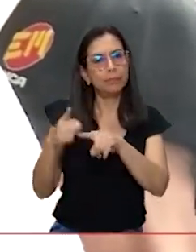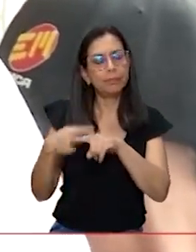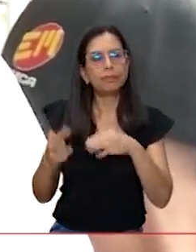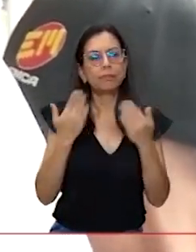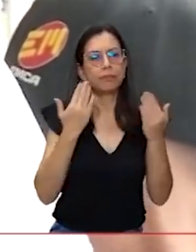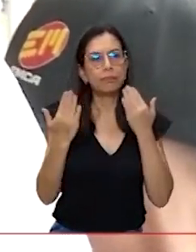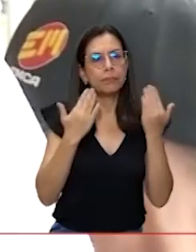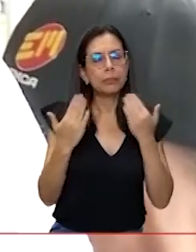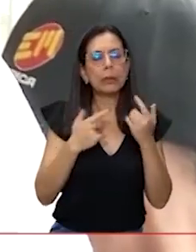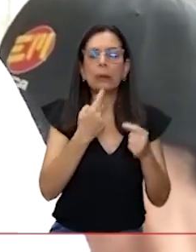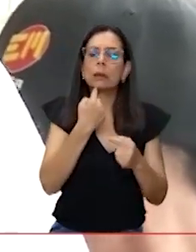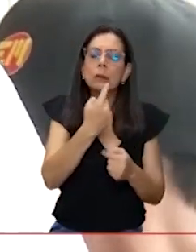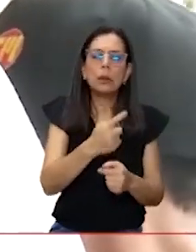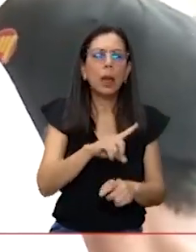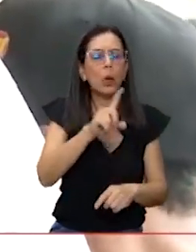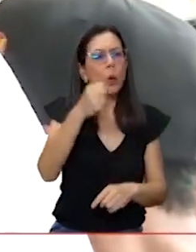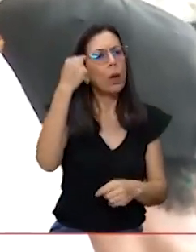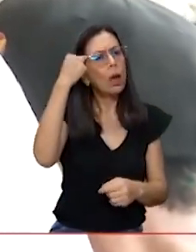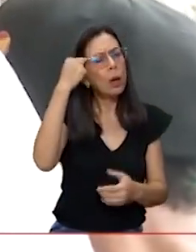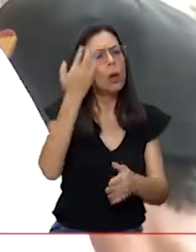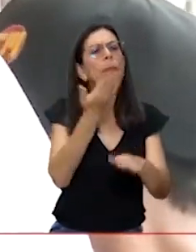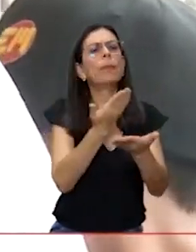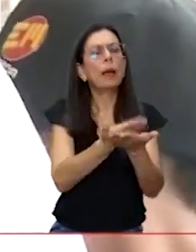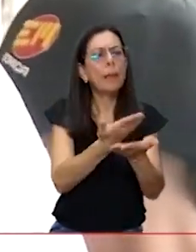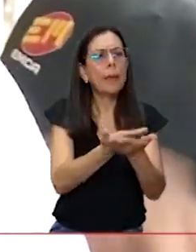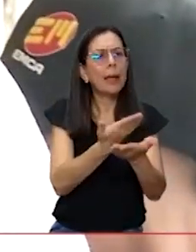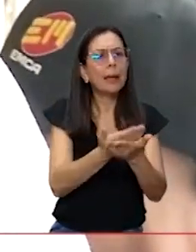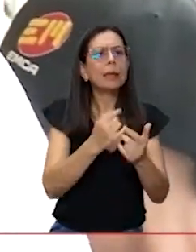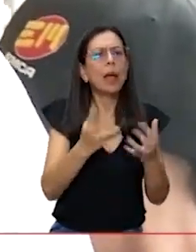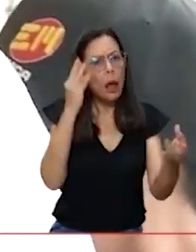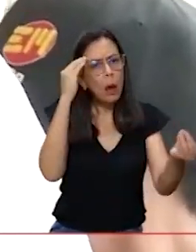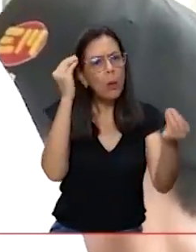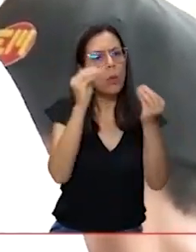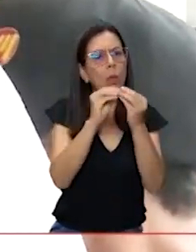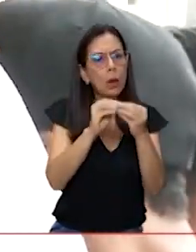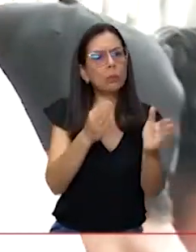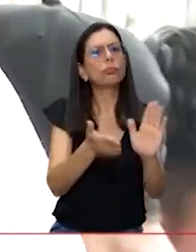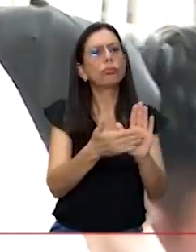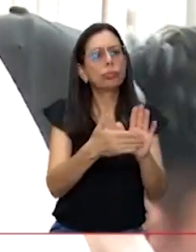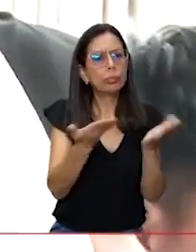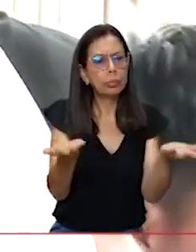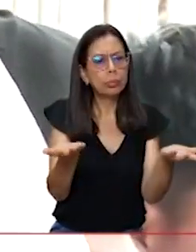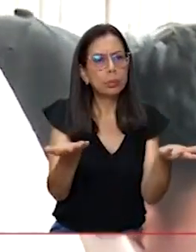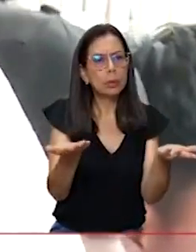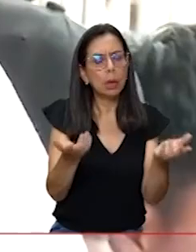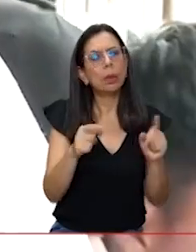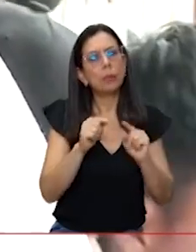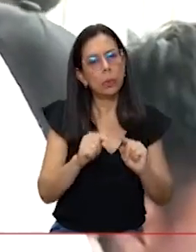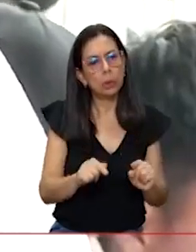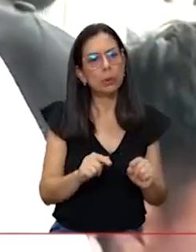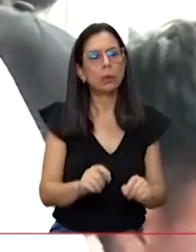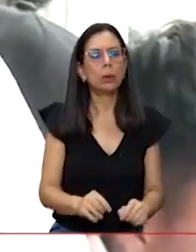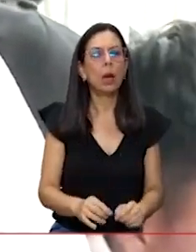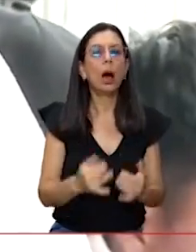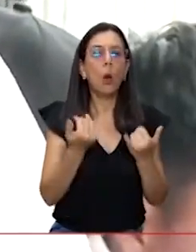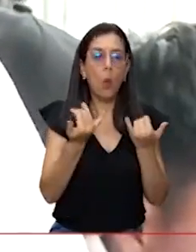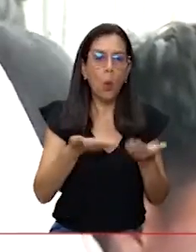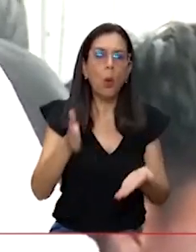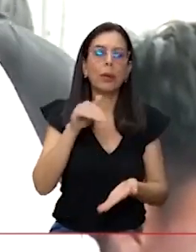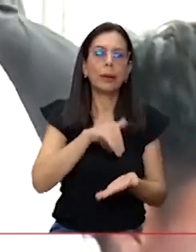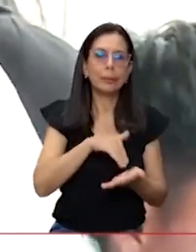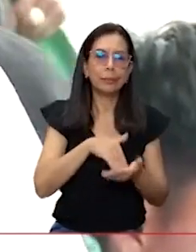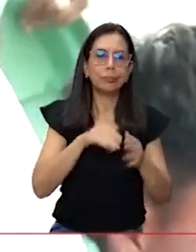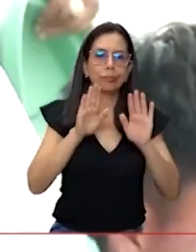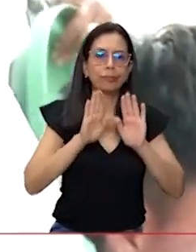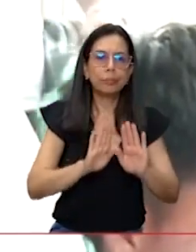que le reclaman al gobierno nacional el cumplimiento de los acuerdos en el marco del PENIS. Es por esto que nuevamente bloquean